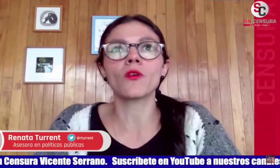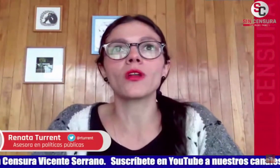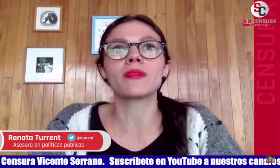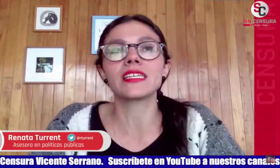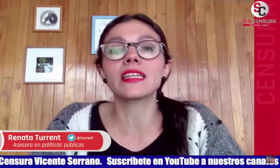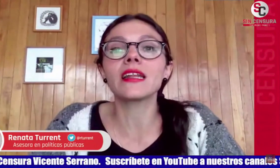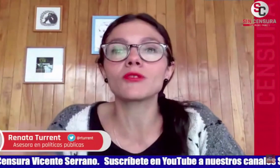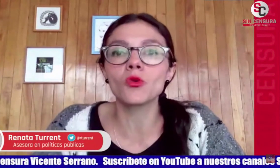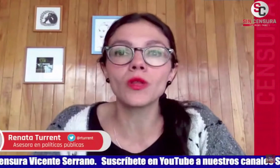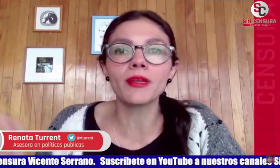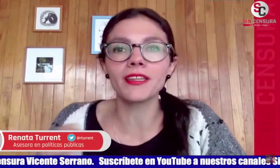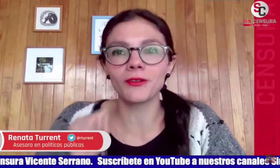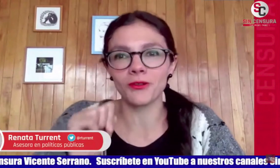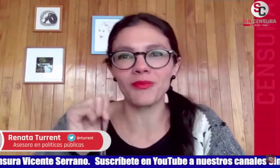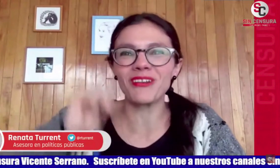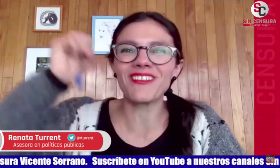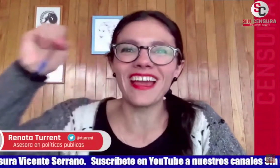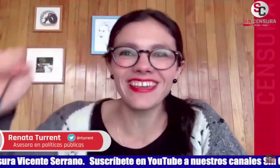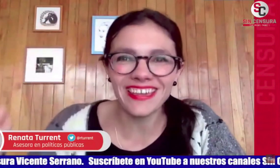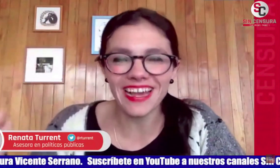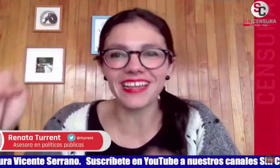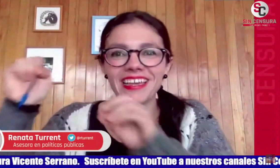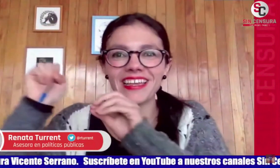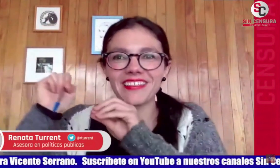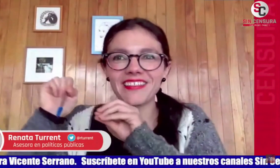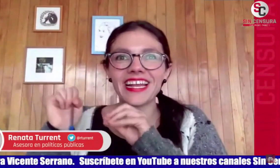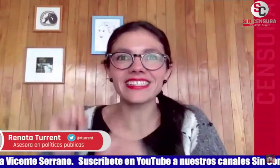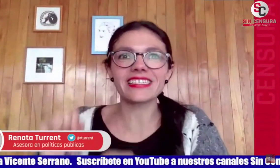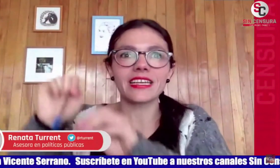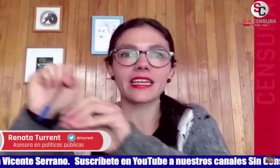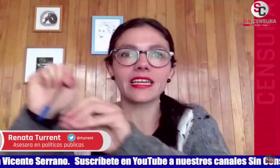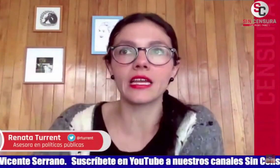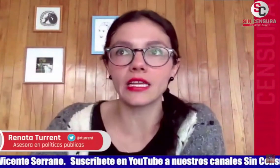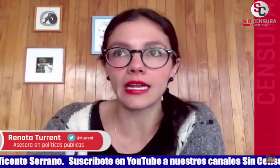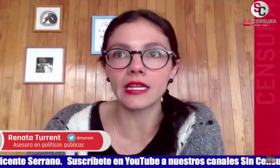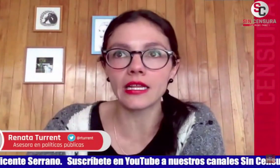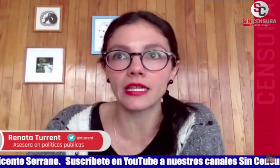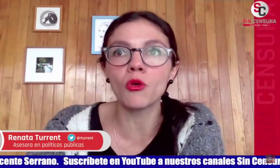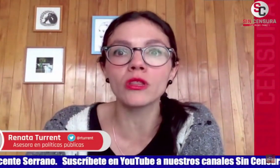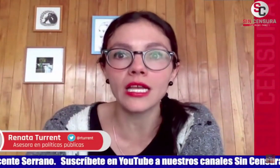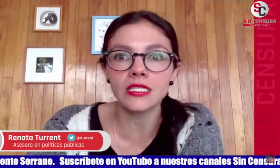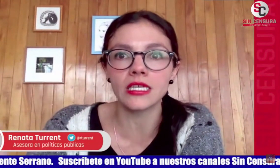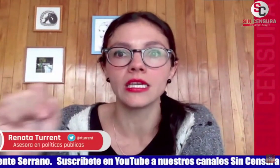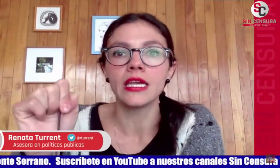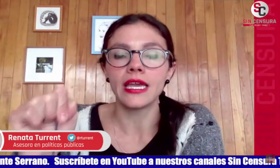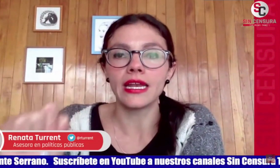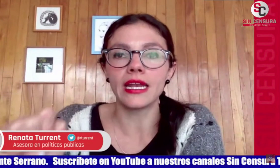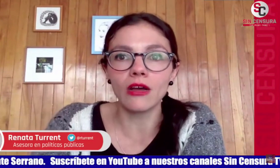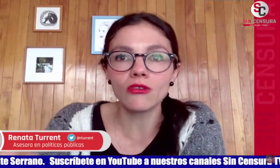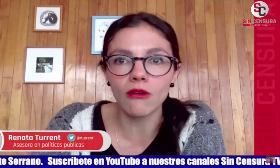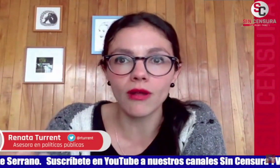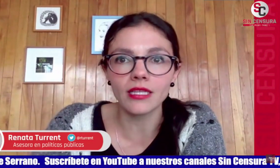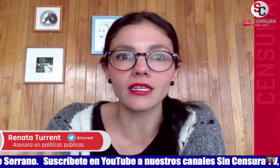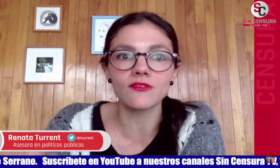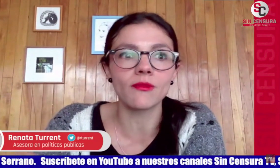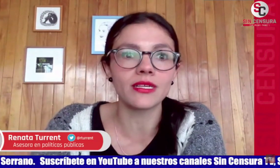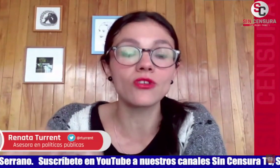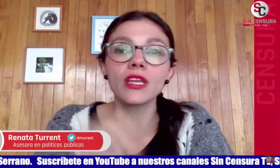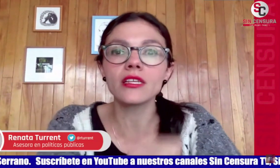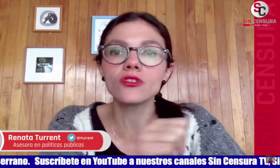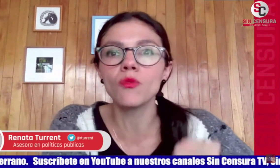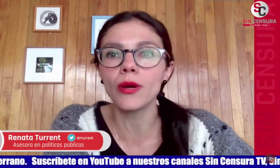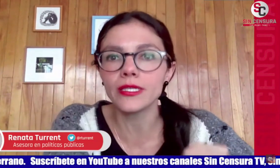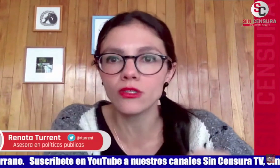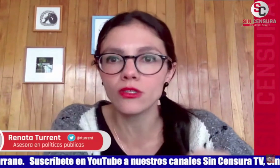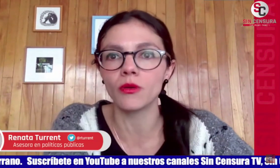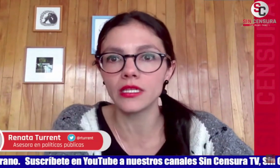acuerdo con el presidente en absolutamente todo, pero de ahí a que, gracias a que te montaste en la causa de la Cuarta Transformación, tienes